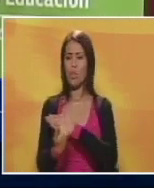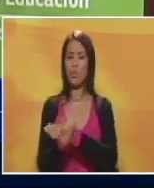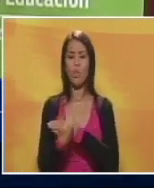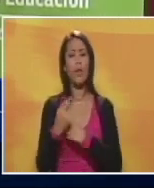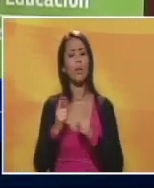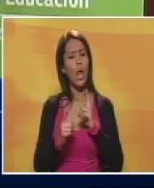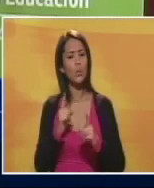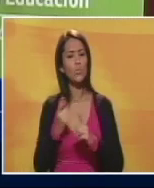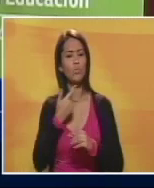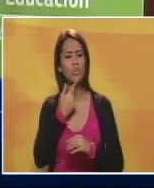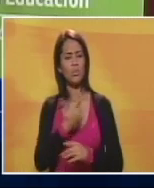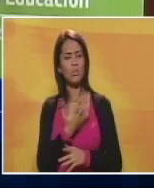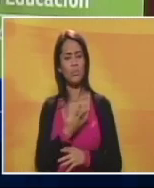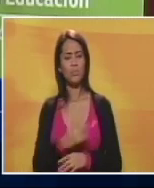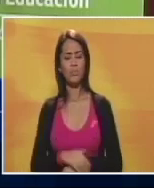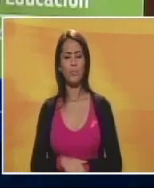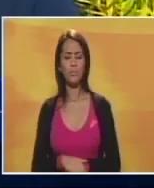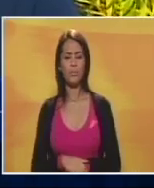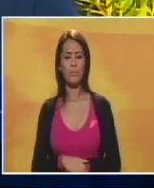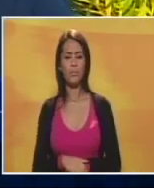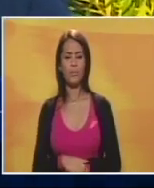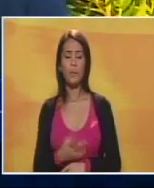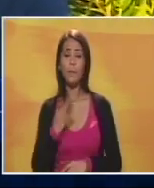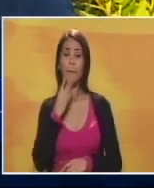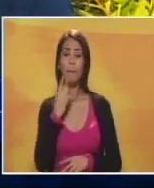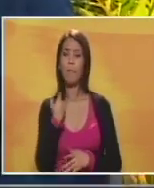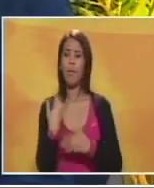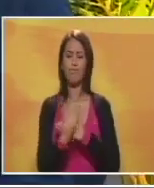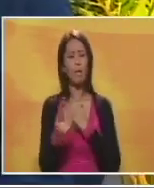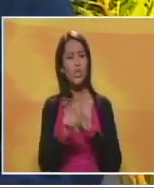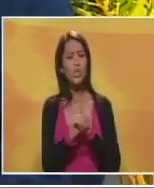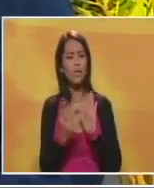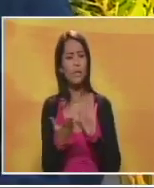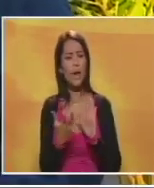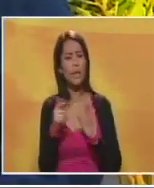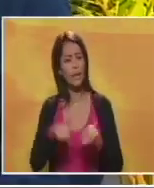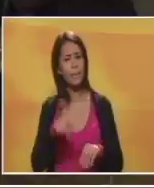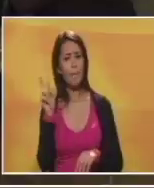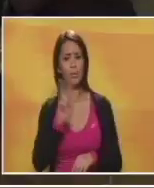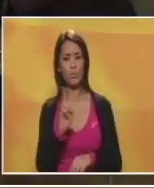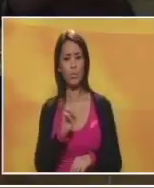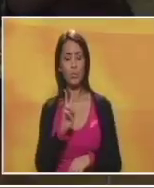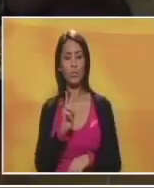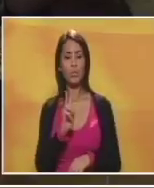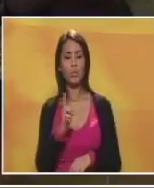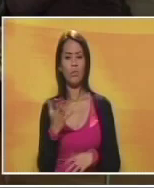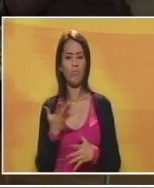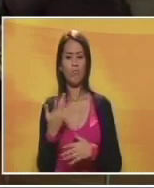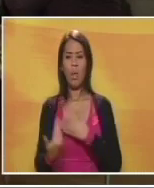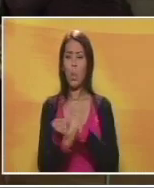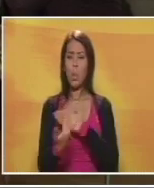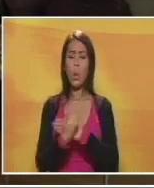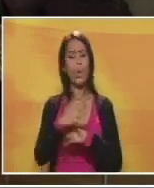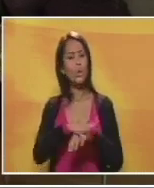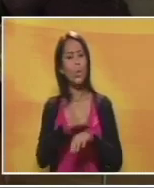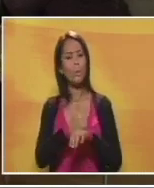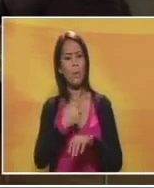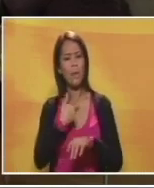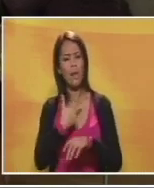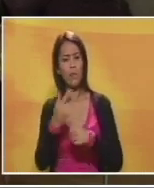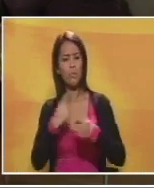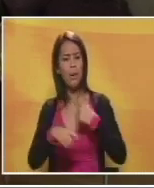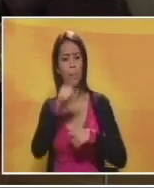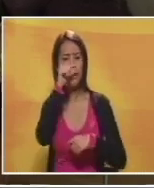que, según él dijo, tratan no solamente de desprestigiarlo, sino también al Estado venezolano al tratar de acusarlo de narcotraficante